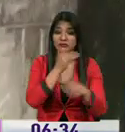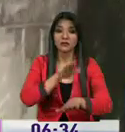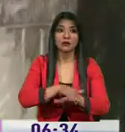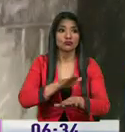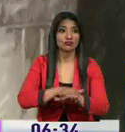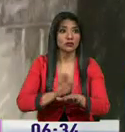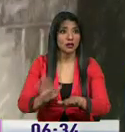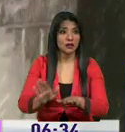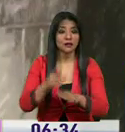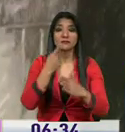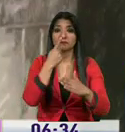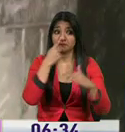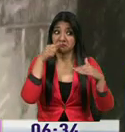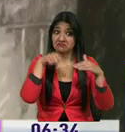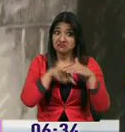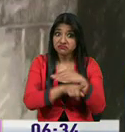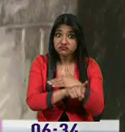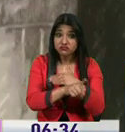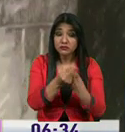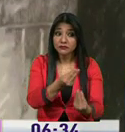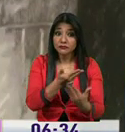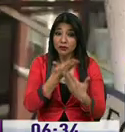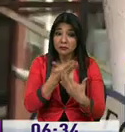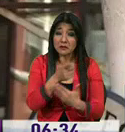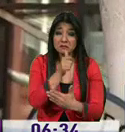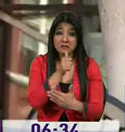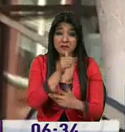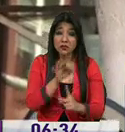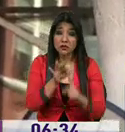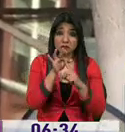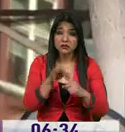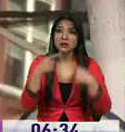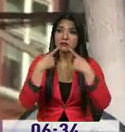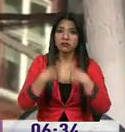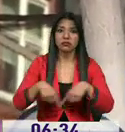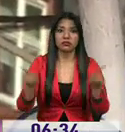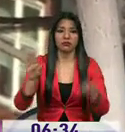obtención y difusión de información clasificada.